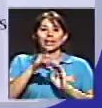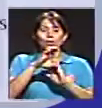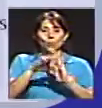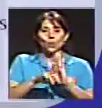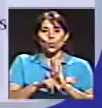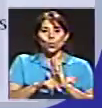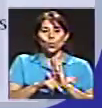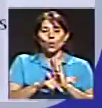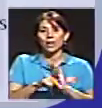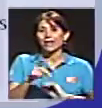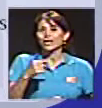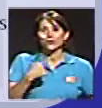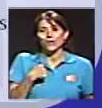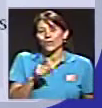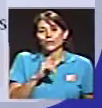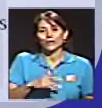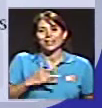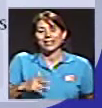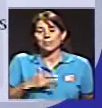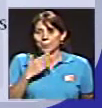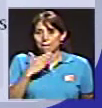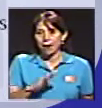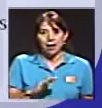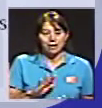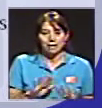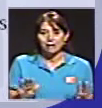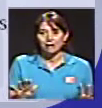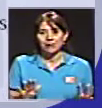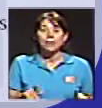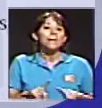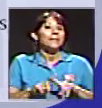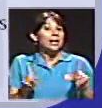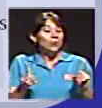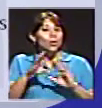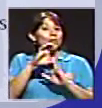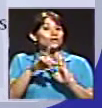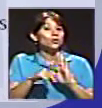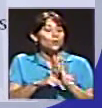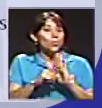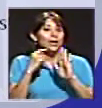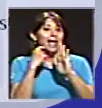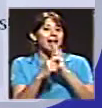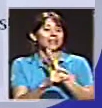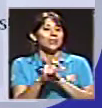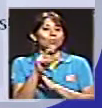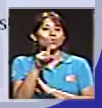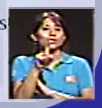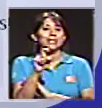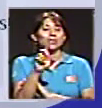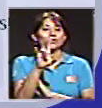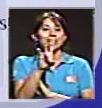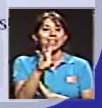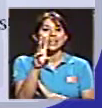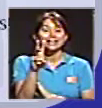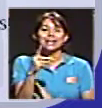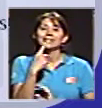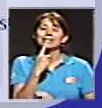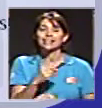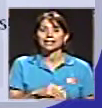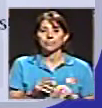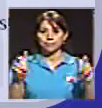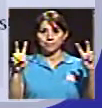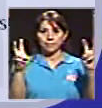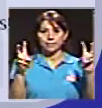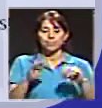sentirme totalmente mal. Uh-huh. Pero la Constitución dice en el artículo 176 que en